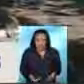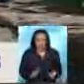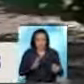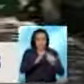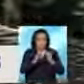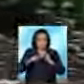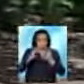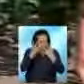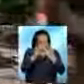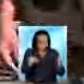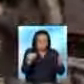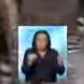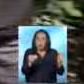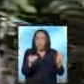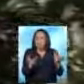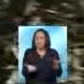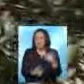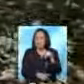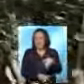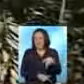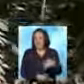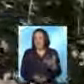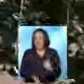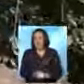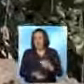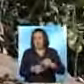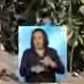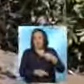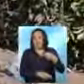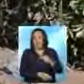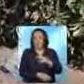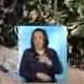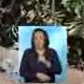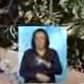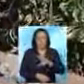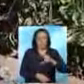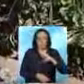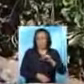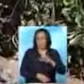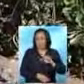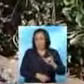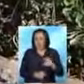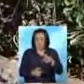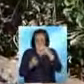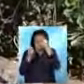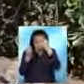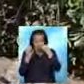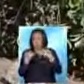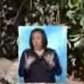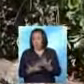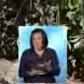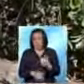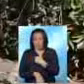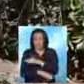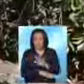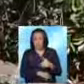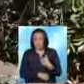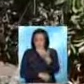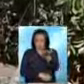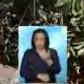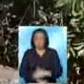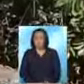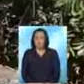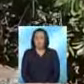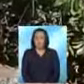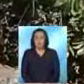este distrito tan importante aquí en Huarochirí. Esa es la información entonces que tenemos a esta hora de la tarde. Adelante con